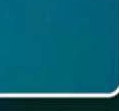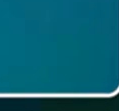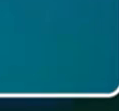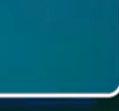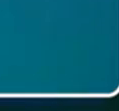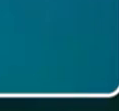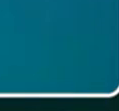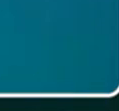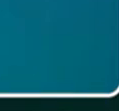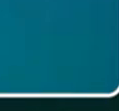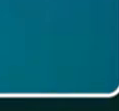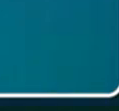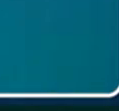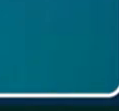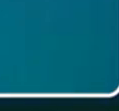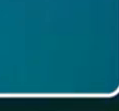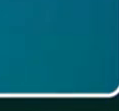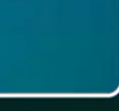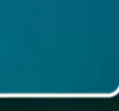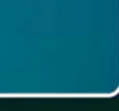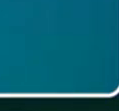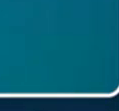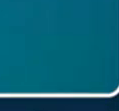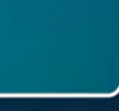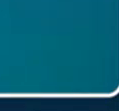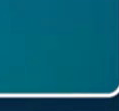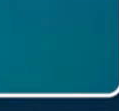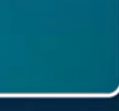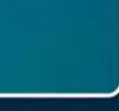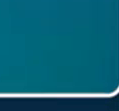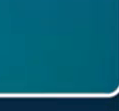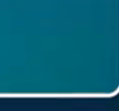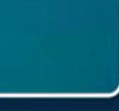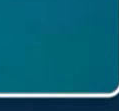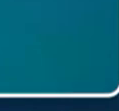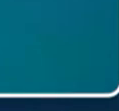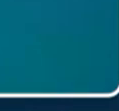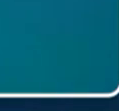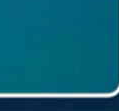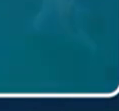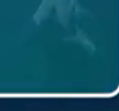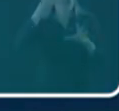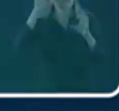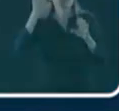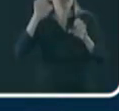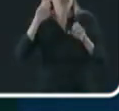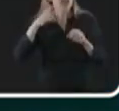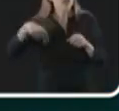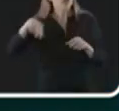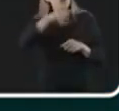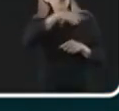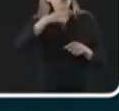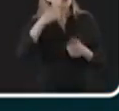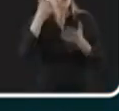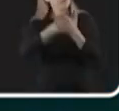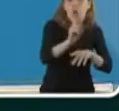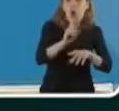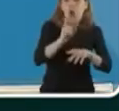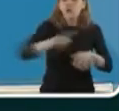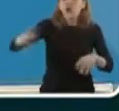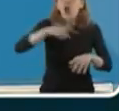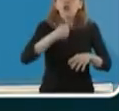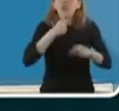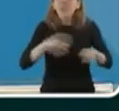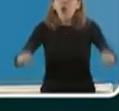no propiciar cambios de fondo en la Argentina, que son los que los argentinos hoy demandan. Es muy grave lo que está pasando desde lo